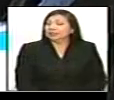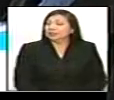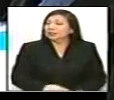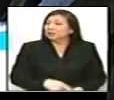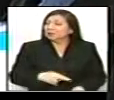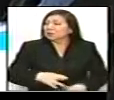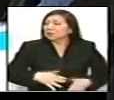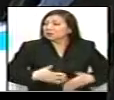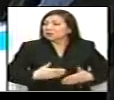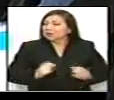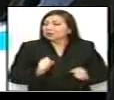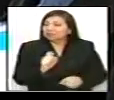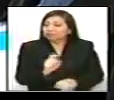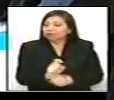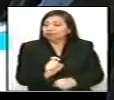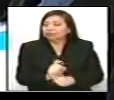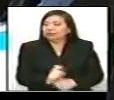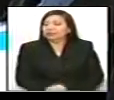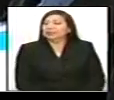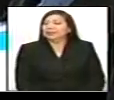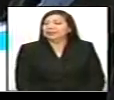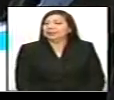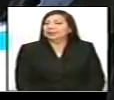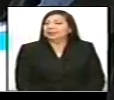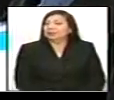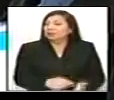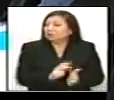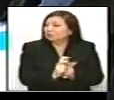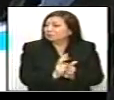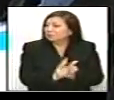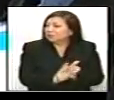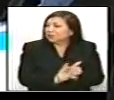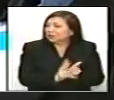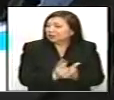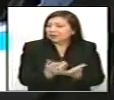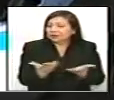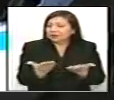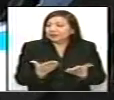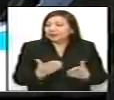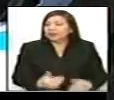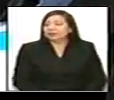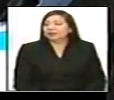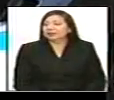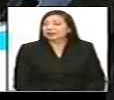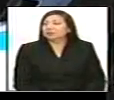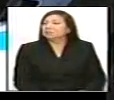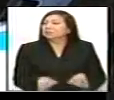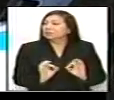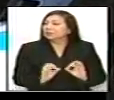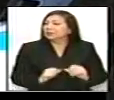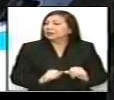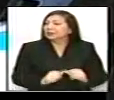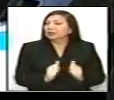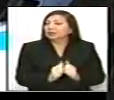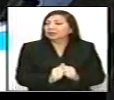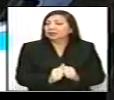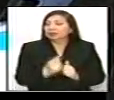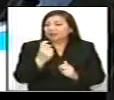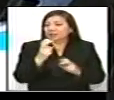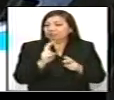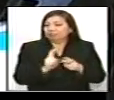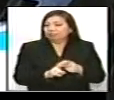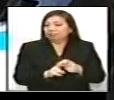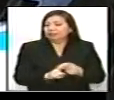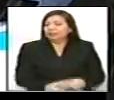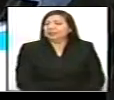regional pueda autocapacitarse en videos de actualización permanente colgados en